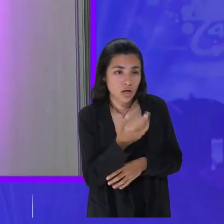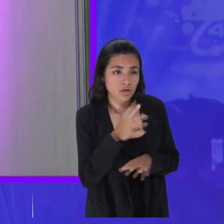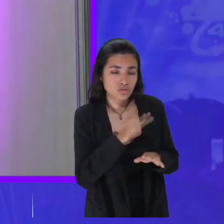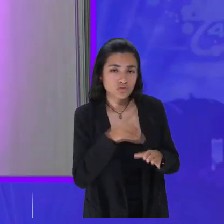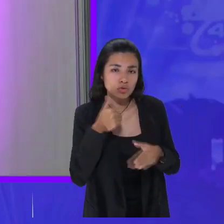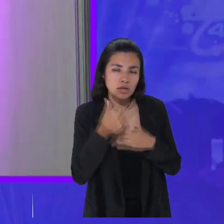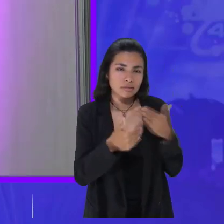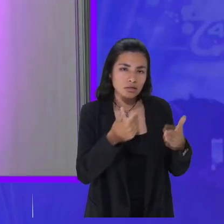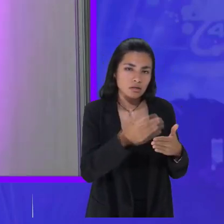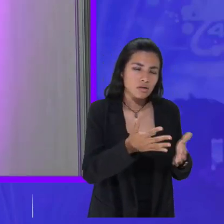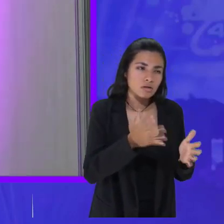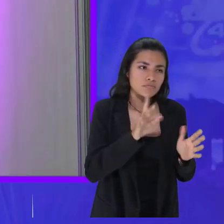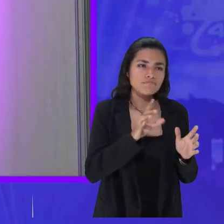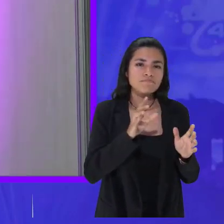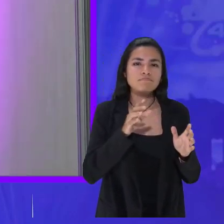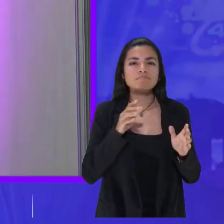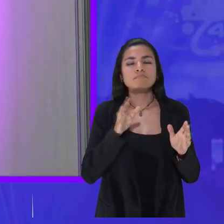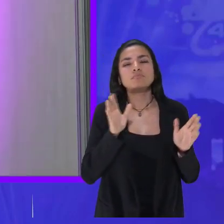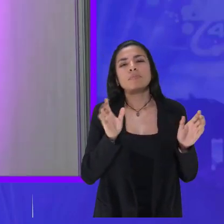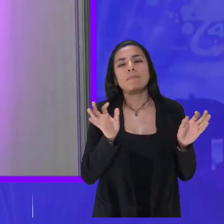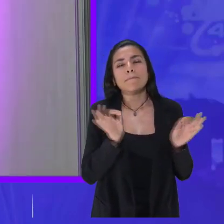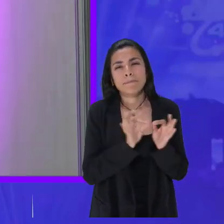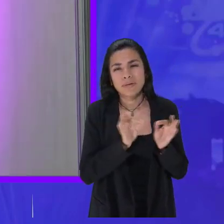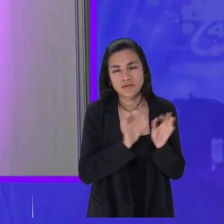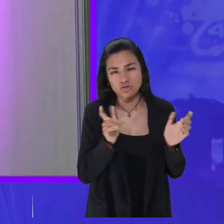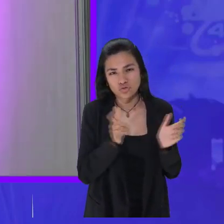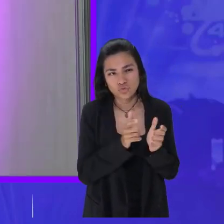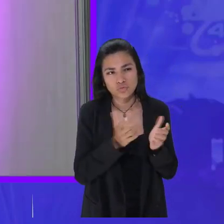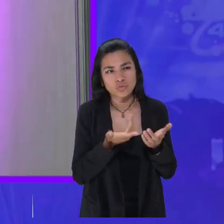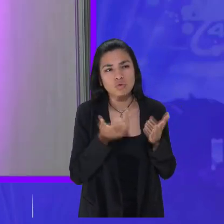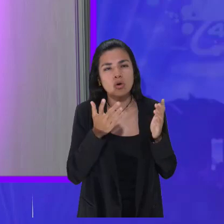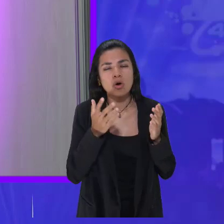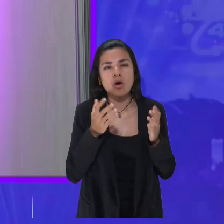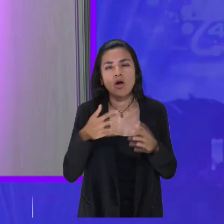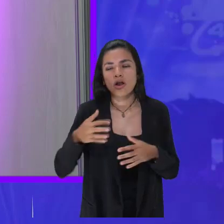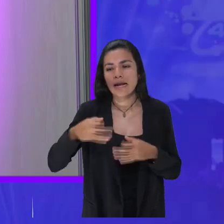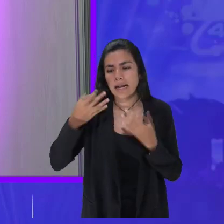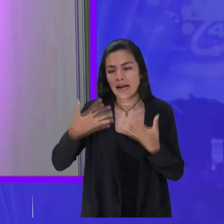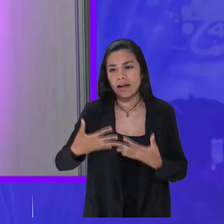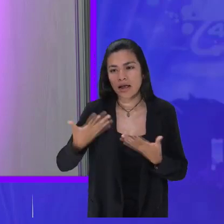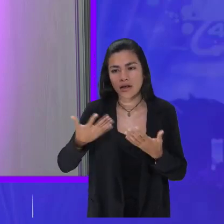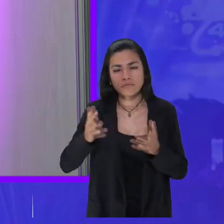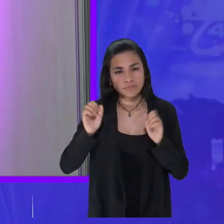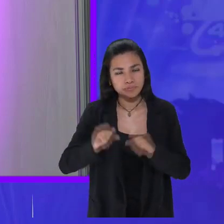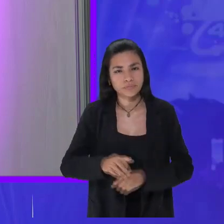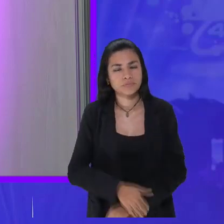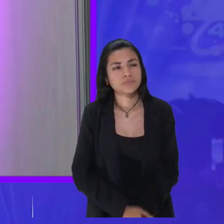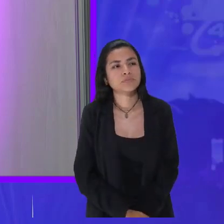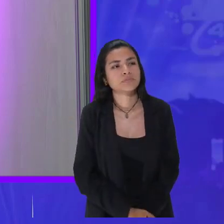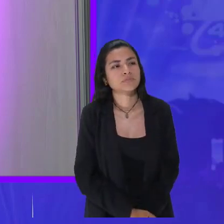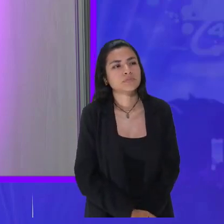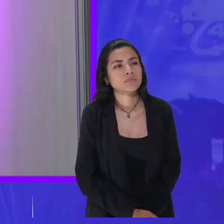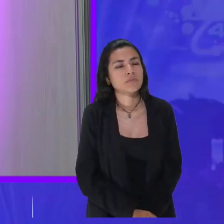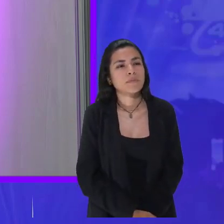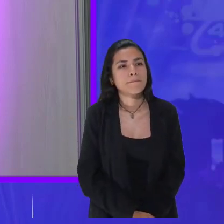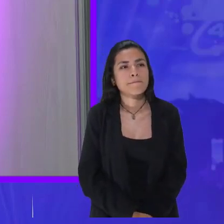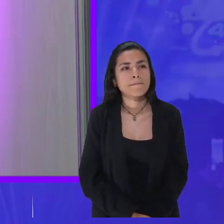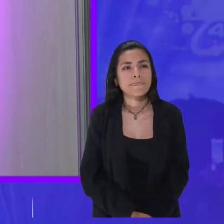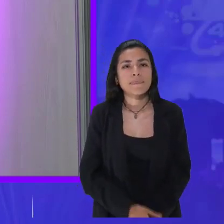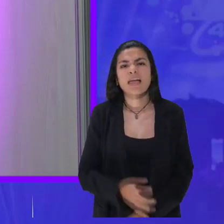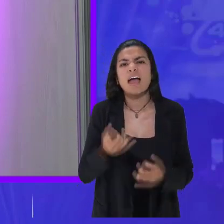desarrollando un procedimiento pequeño, una simulación pequeña, como lo más real posible, Bien, porque lo que hay